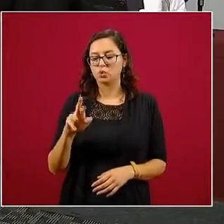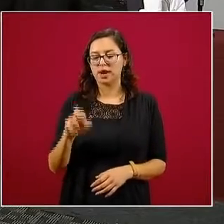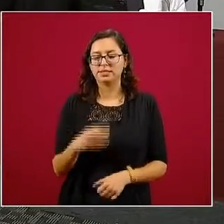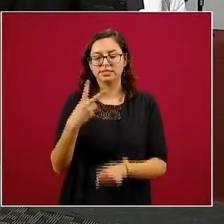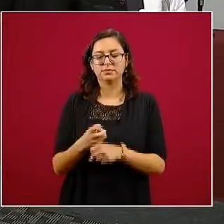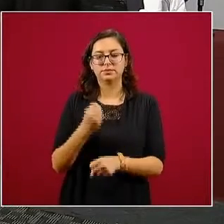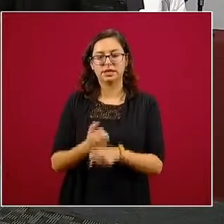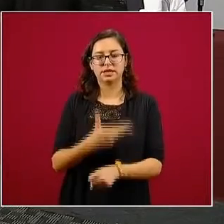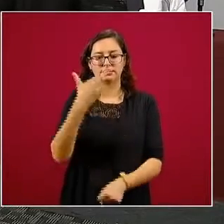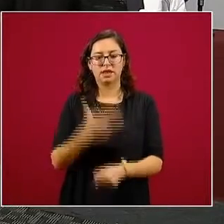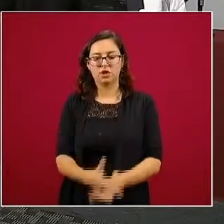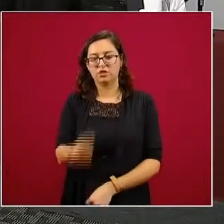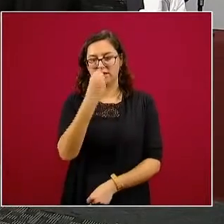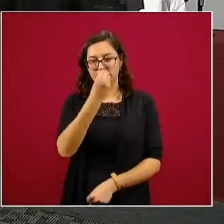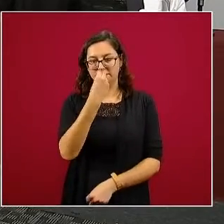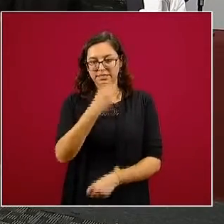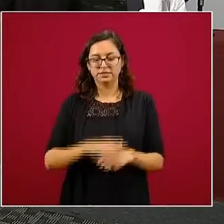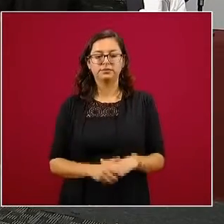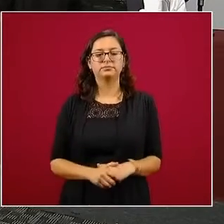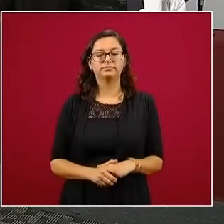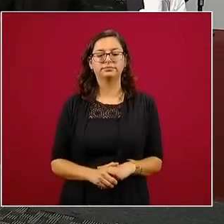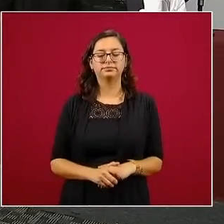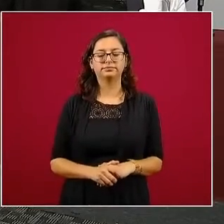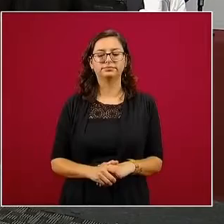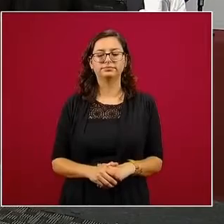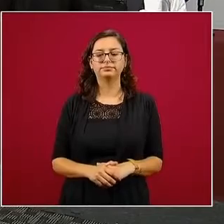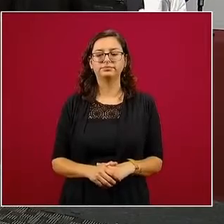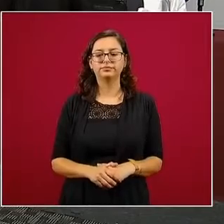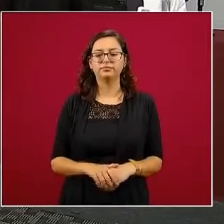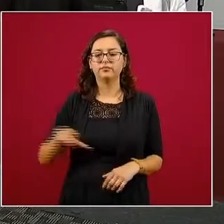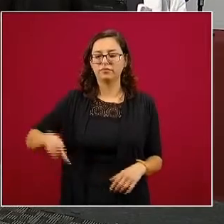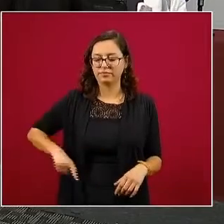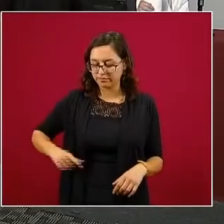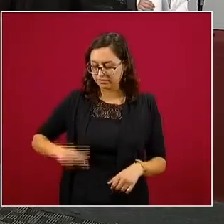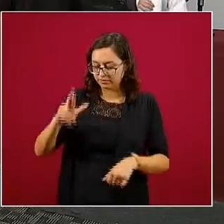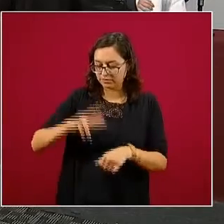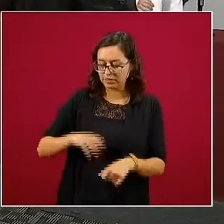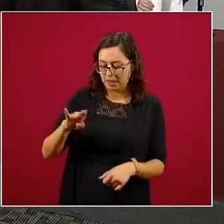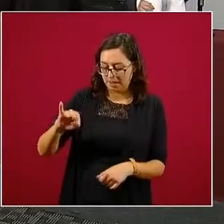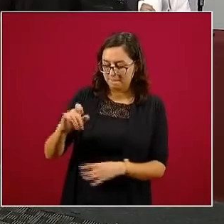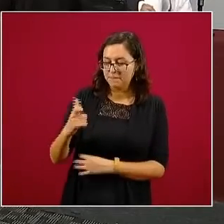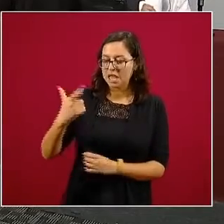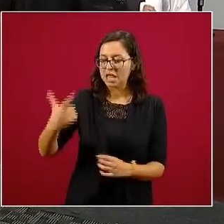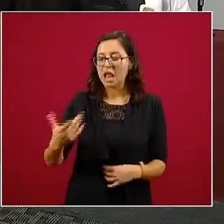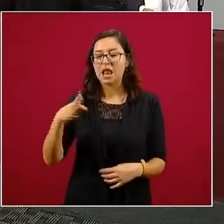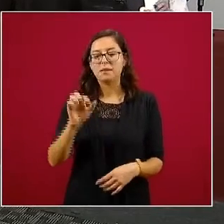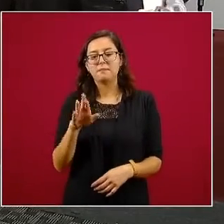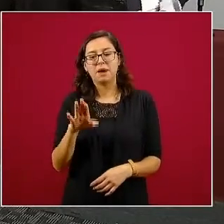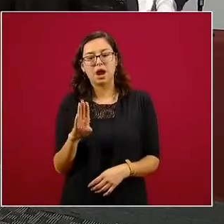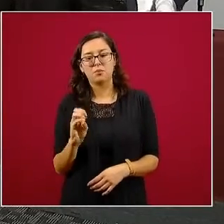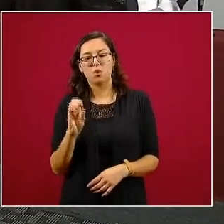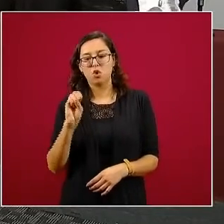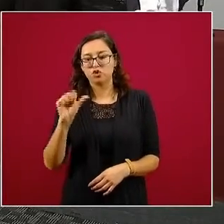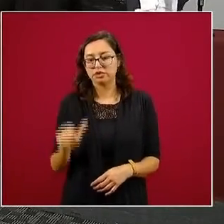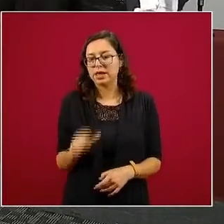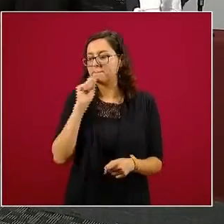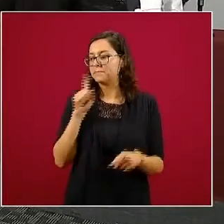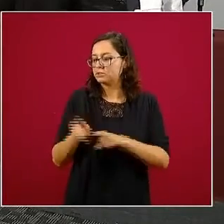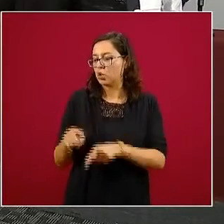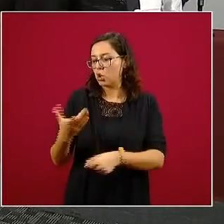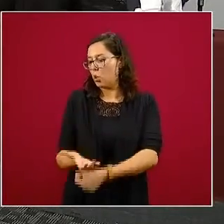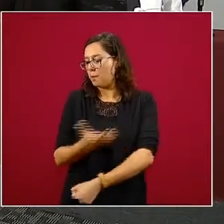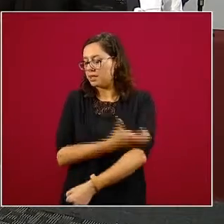en nuestras instituciones con la sana distancia. Tenemos la continuidad impresionante en el estado de Puebla